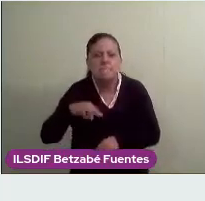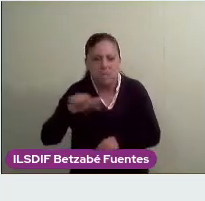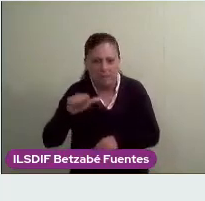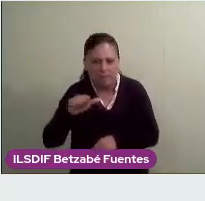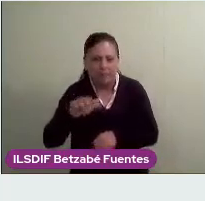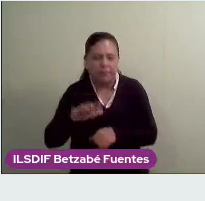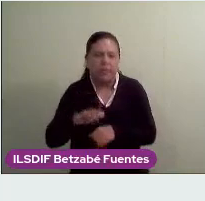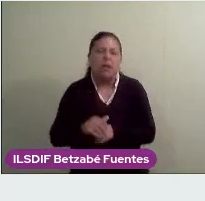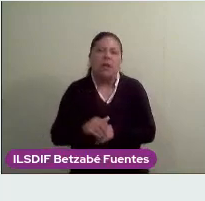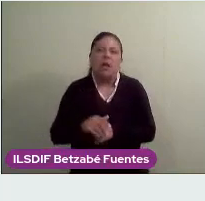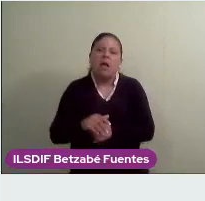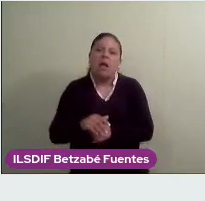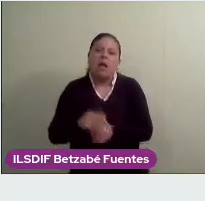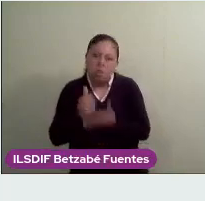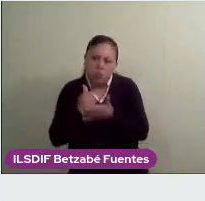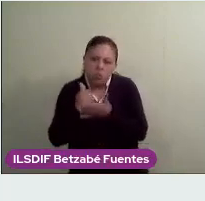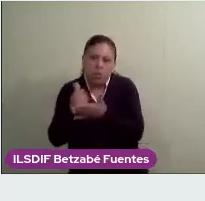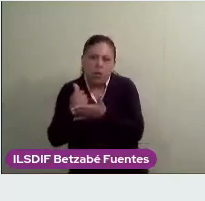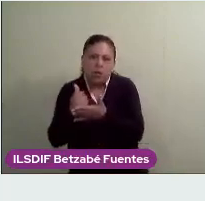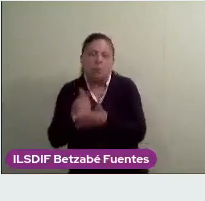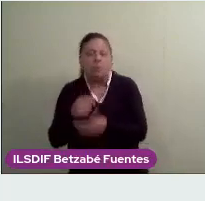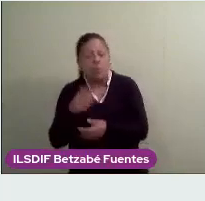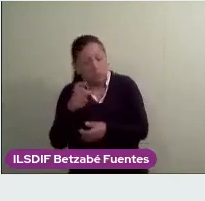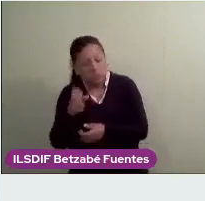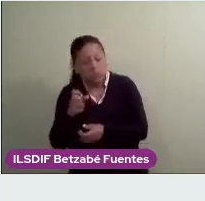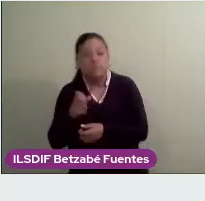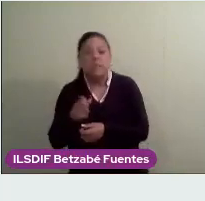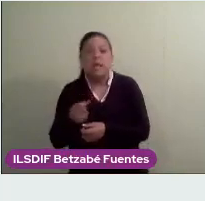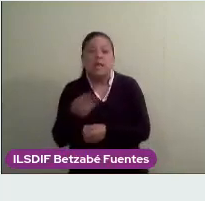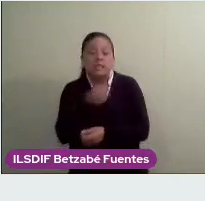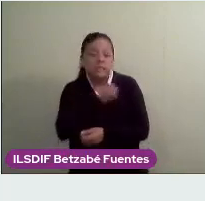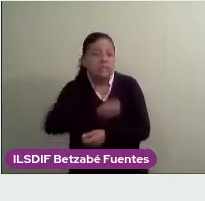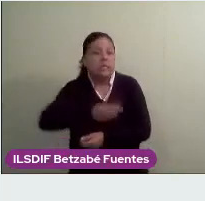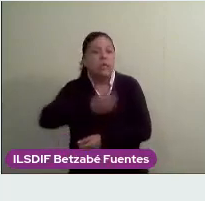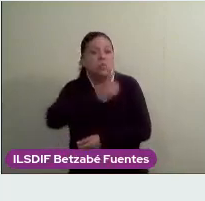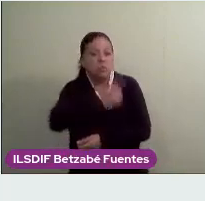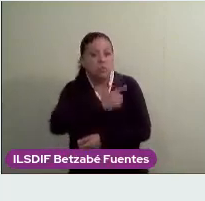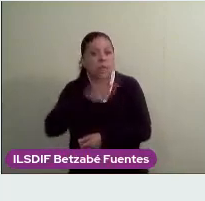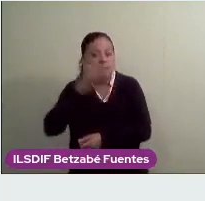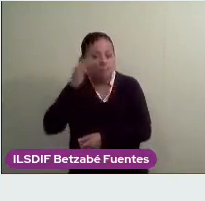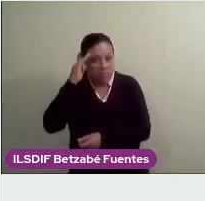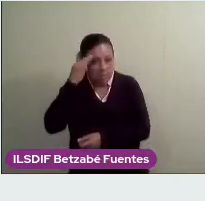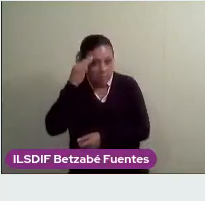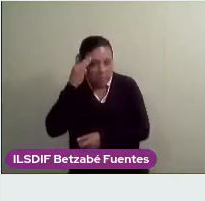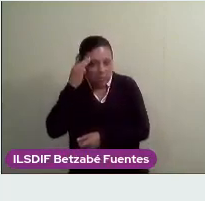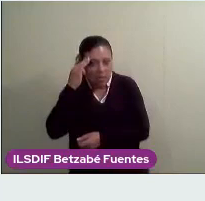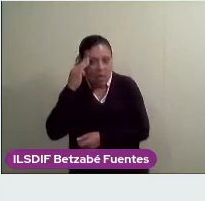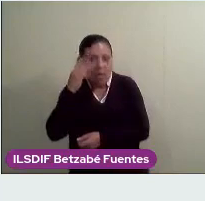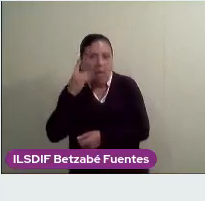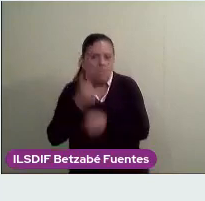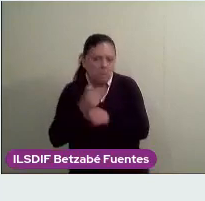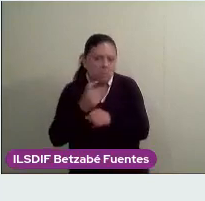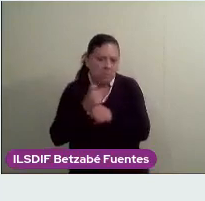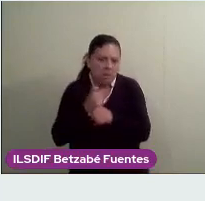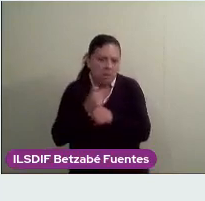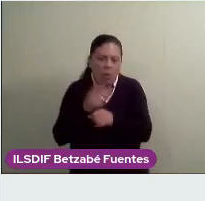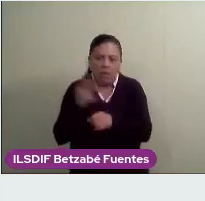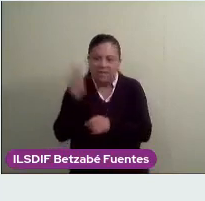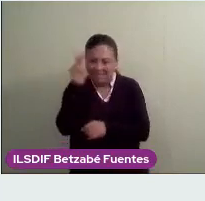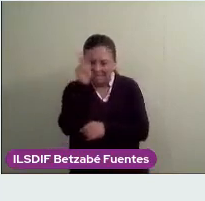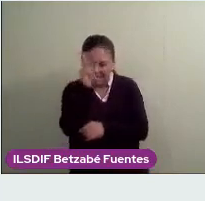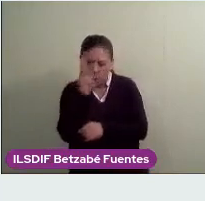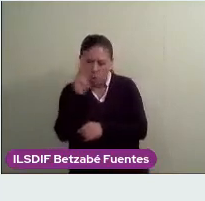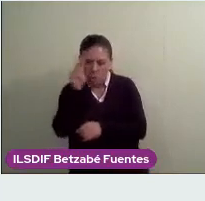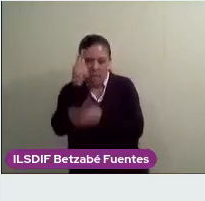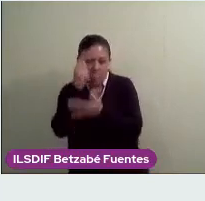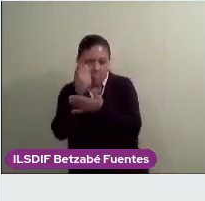mayoría de las cuestiones de salud mental, lo principal es hacer una intervención psicoterapéutica. De